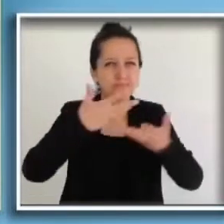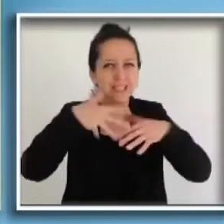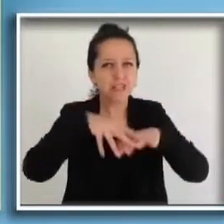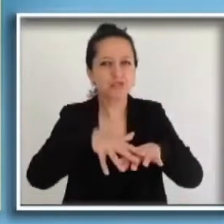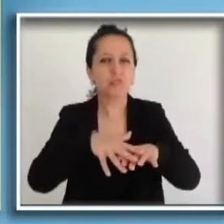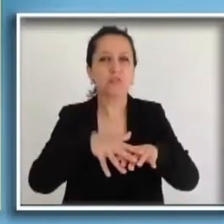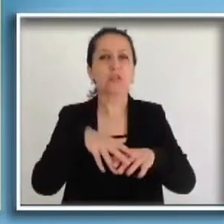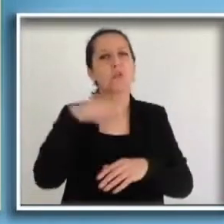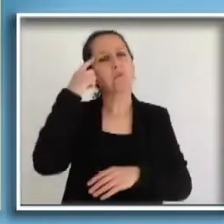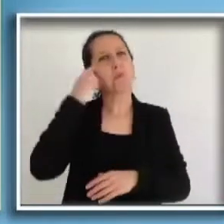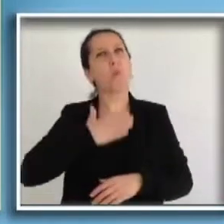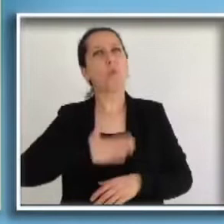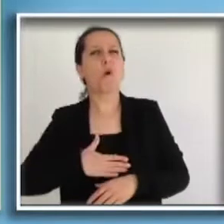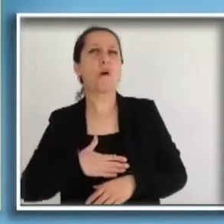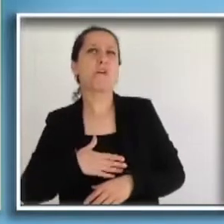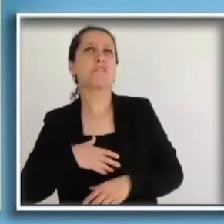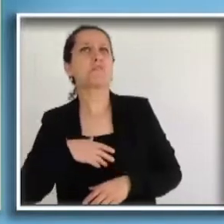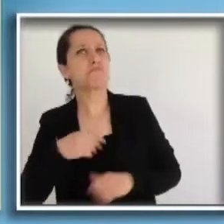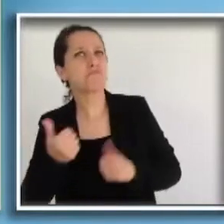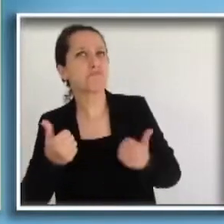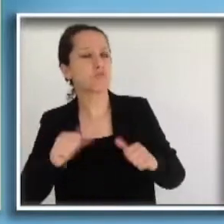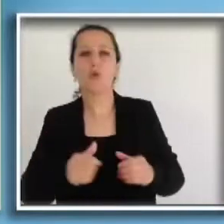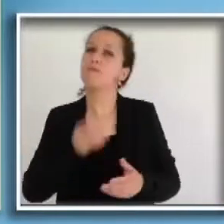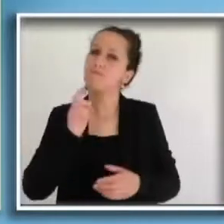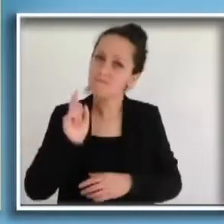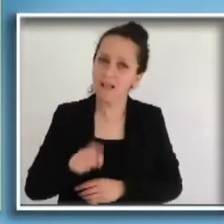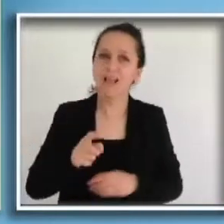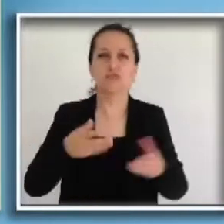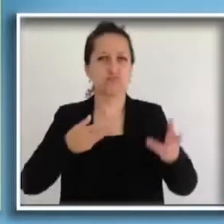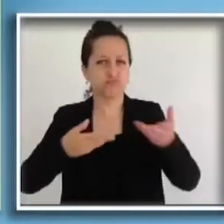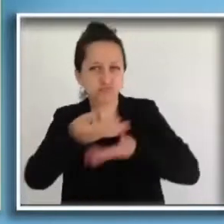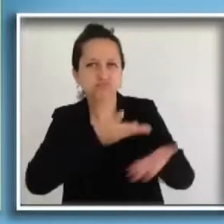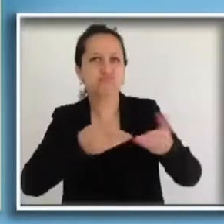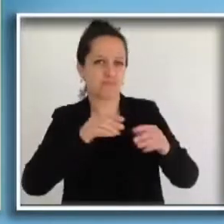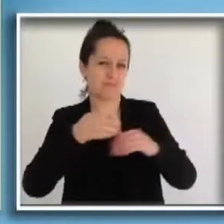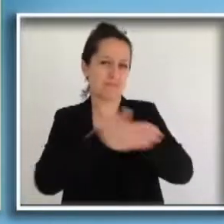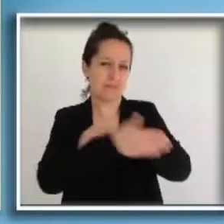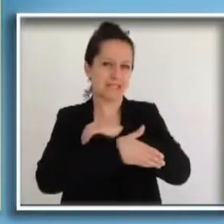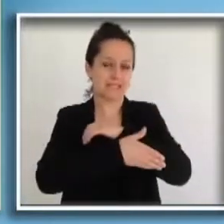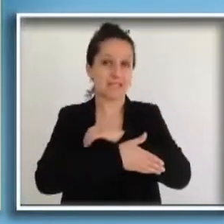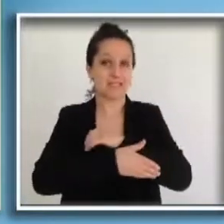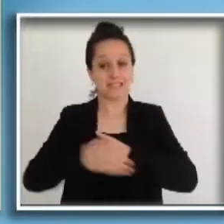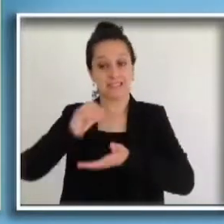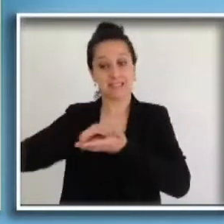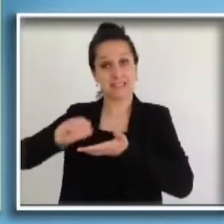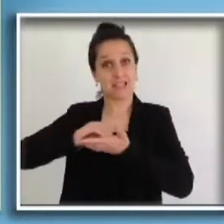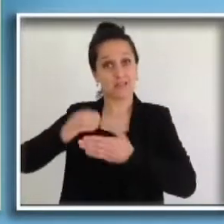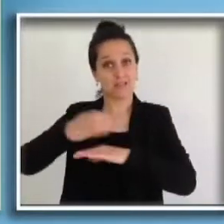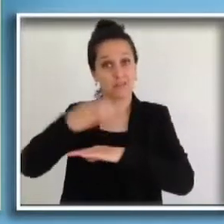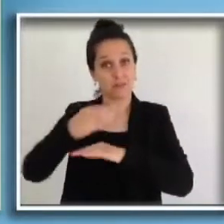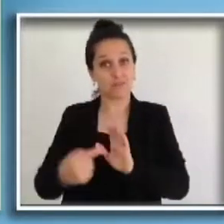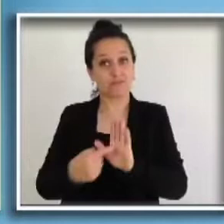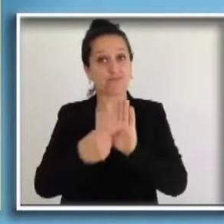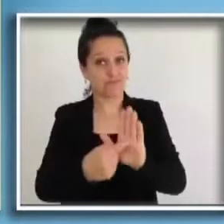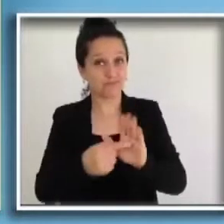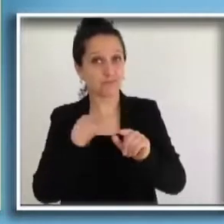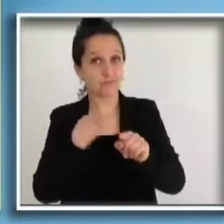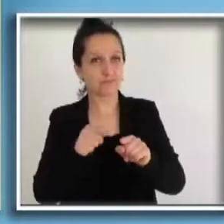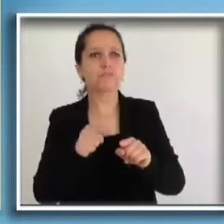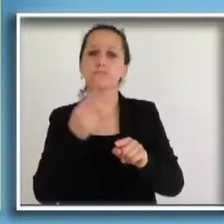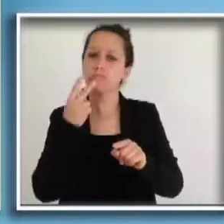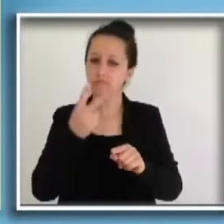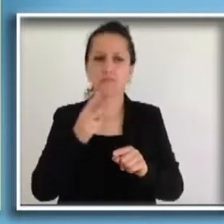En ese sentido el documento presentado por el secretario ejecutivo de cepal da cuenta de una mayor integración económica